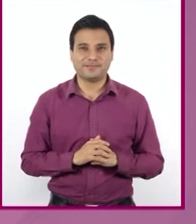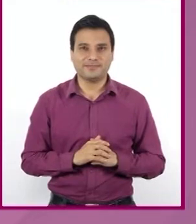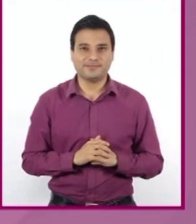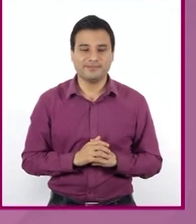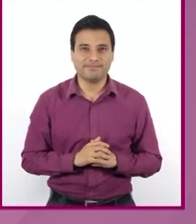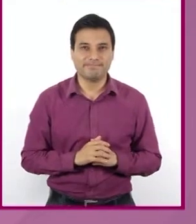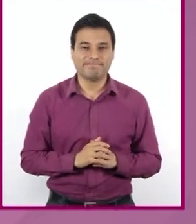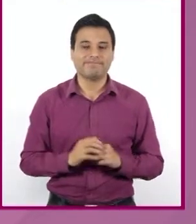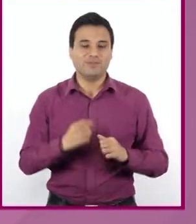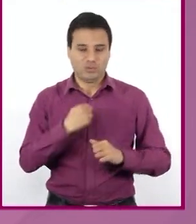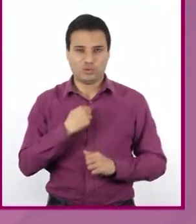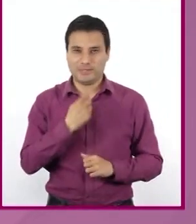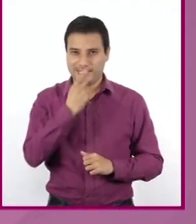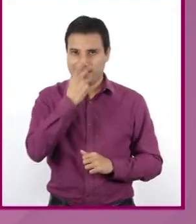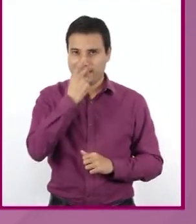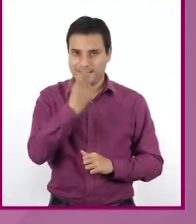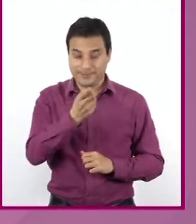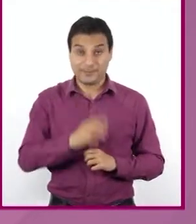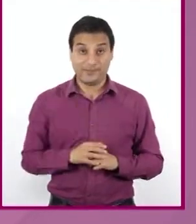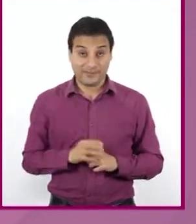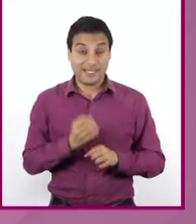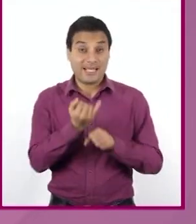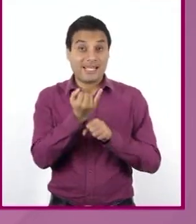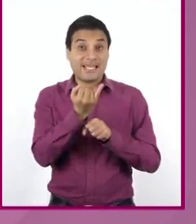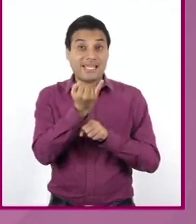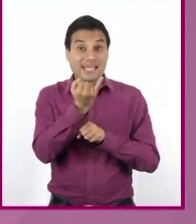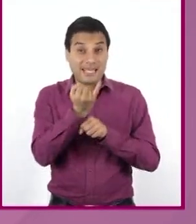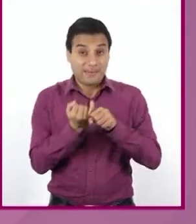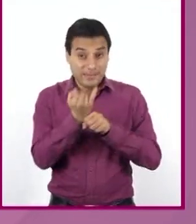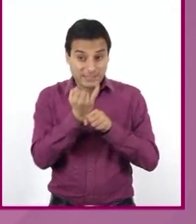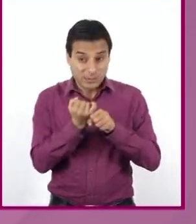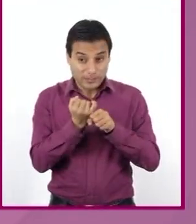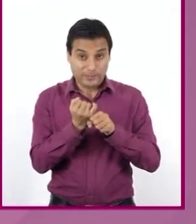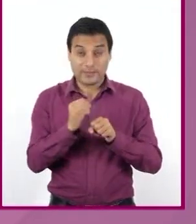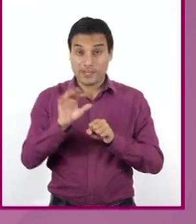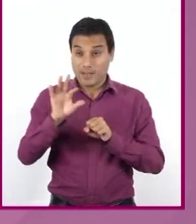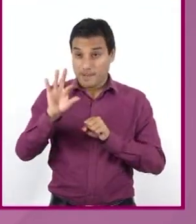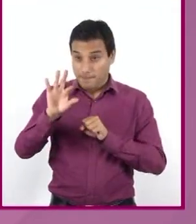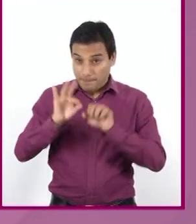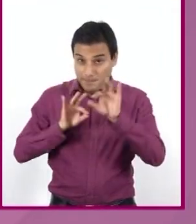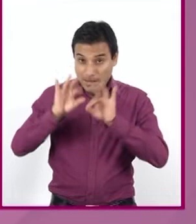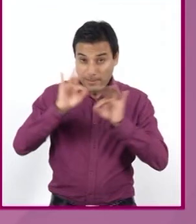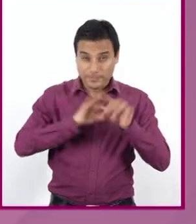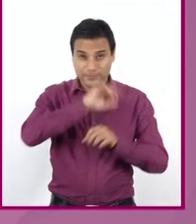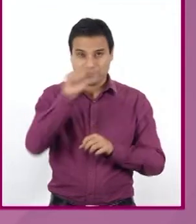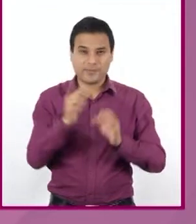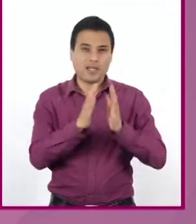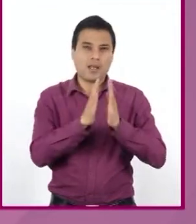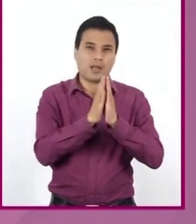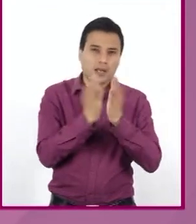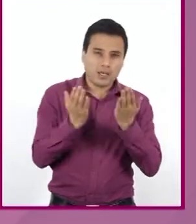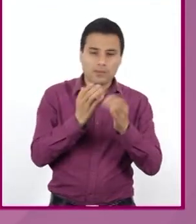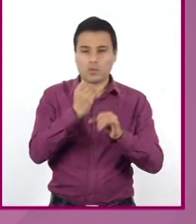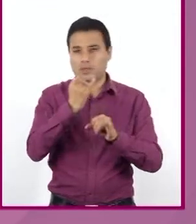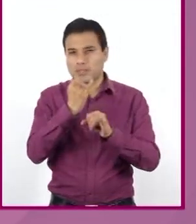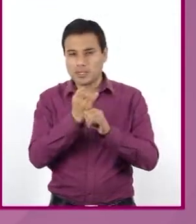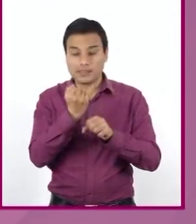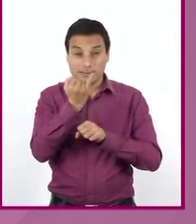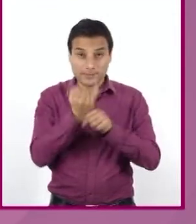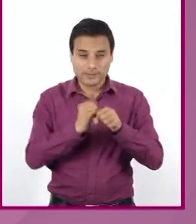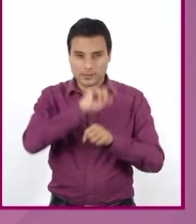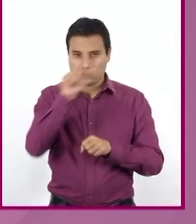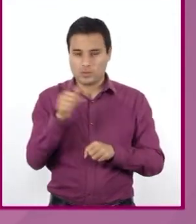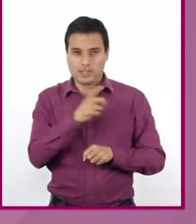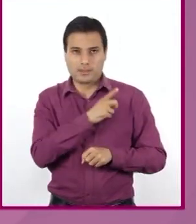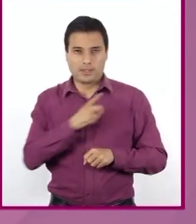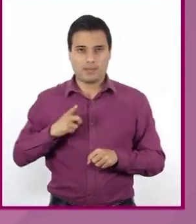Como ya mencionamos, la información después de la búsqueda, selección y análisis de las fuentes de información debe organizarse de